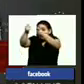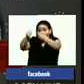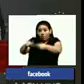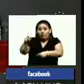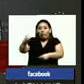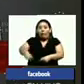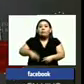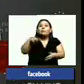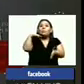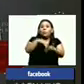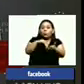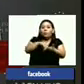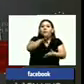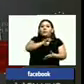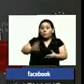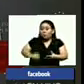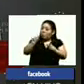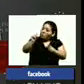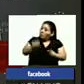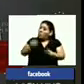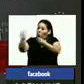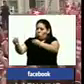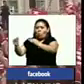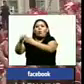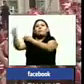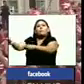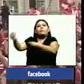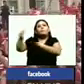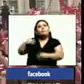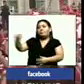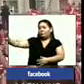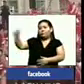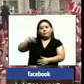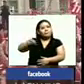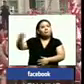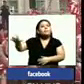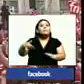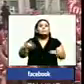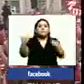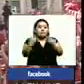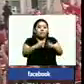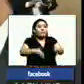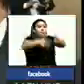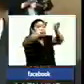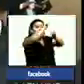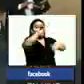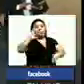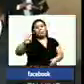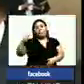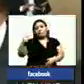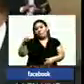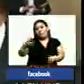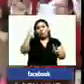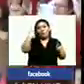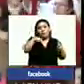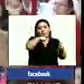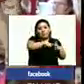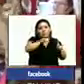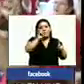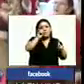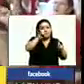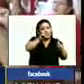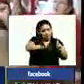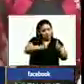salvadoreño, ese dinero debe regresar al pueblo salvadoreño. El caso ya está en la Fiscalía General de la República. Raúl Melara sostuvo que